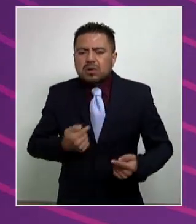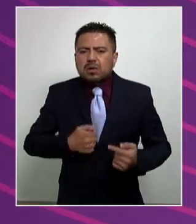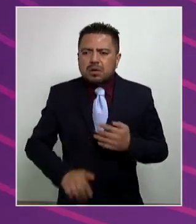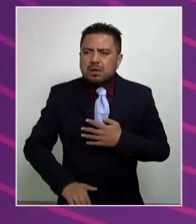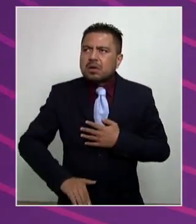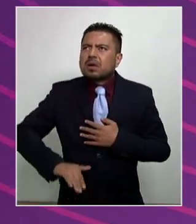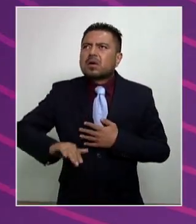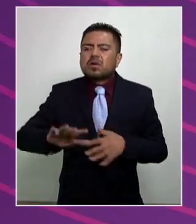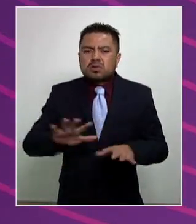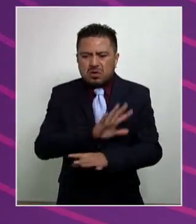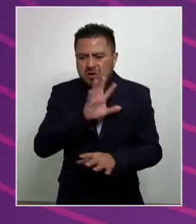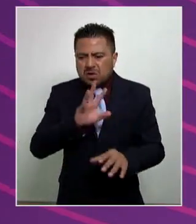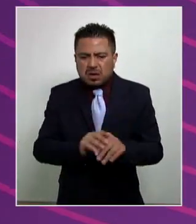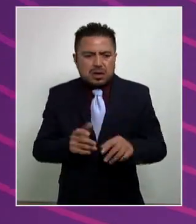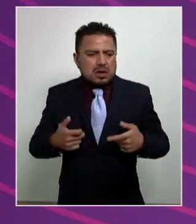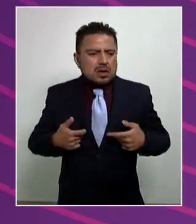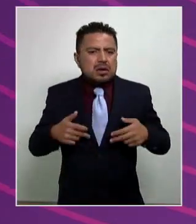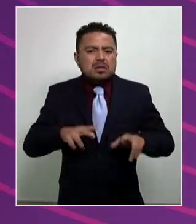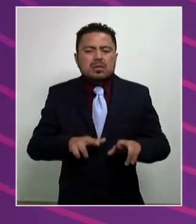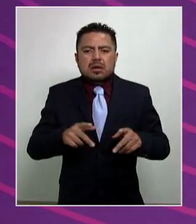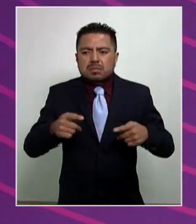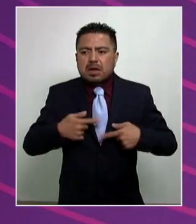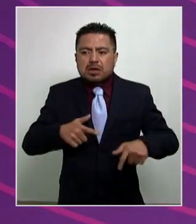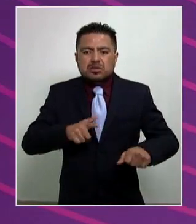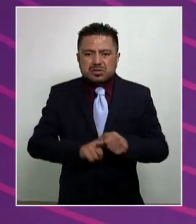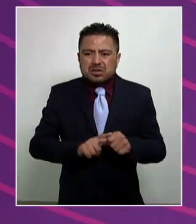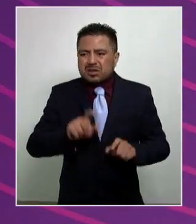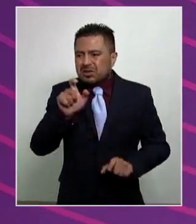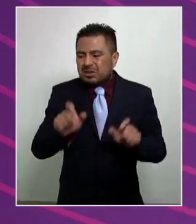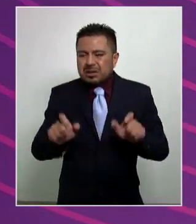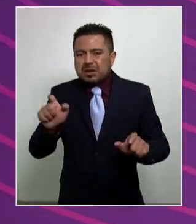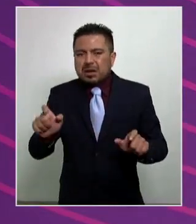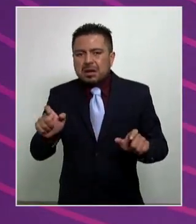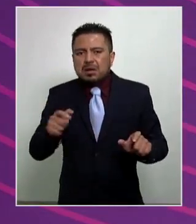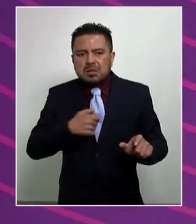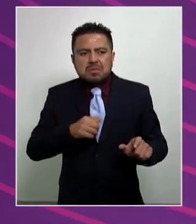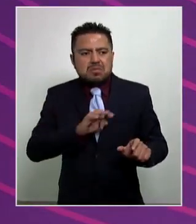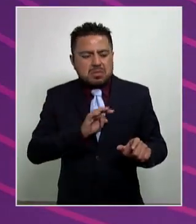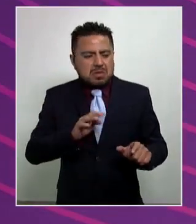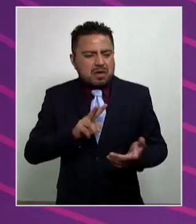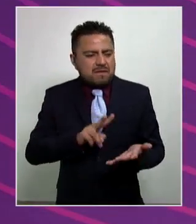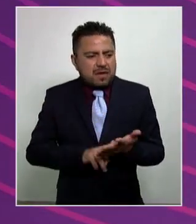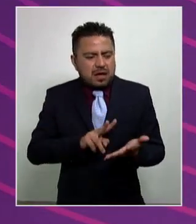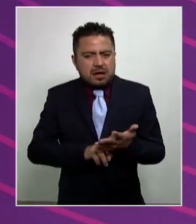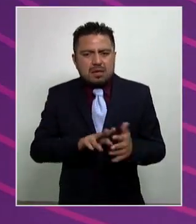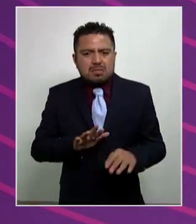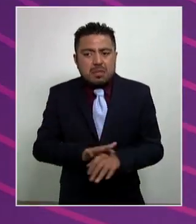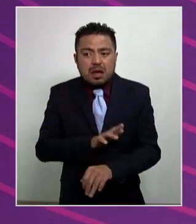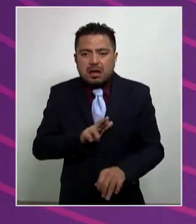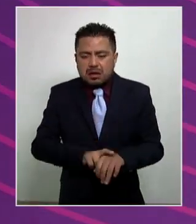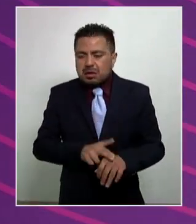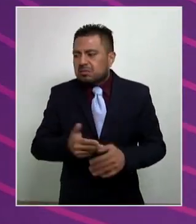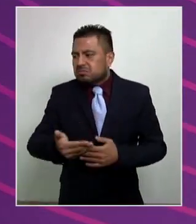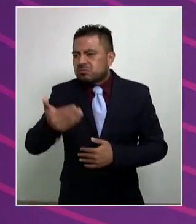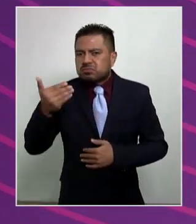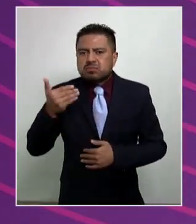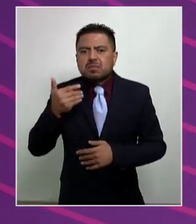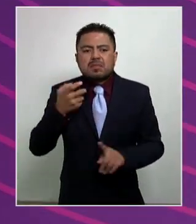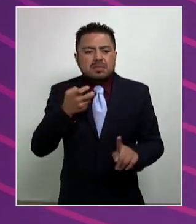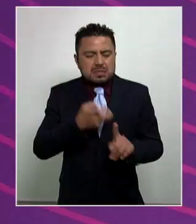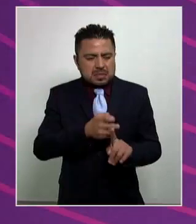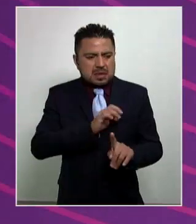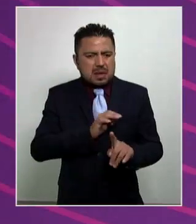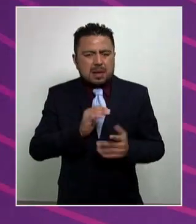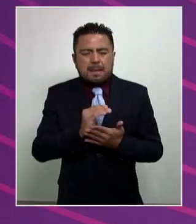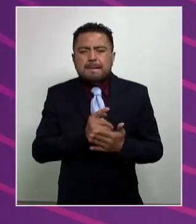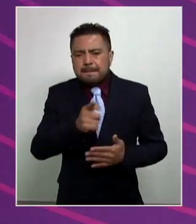con toda esta representación de estos personajes, me hubiera sentido valiosa en su momento. Yo creo que bajo estos